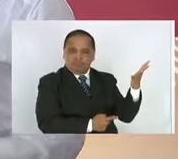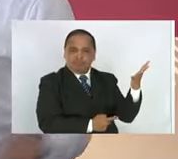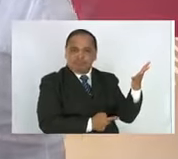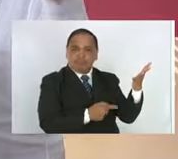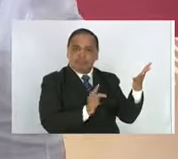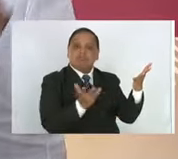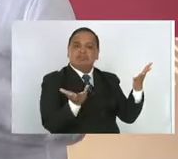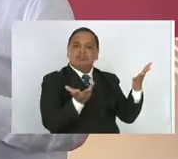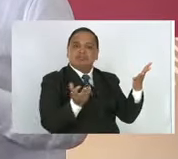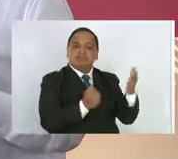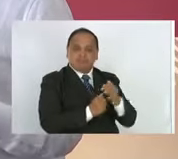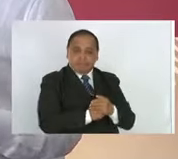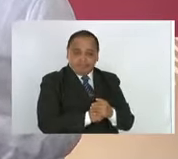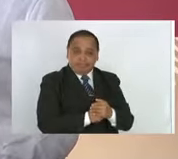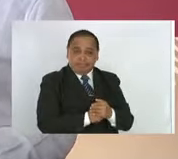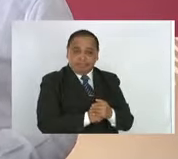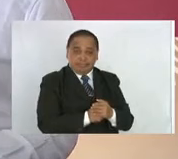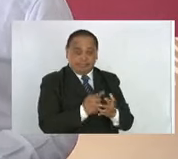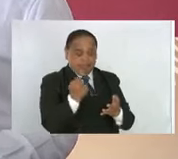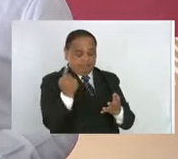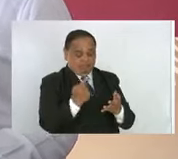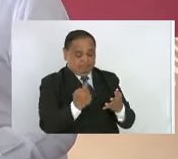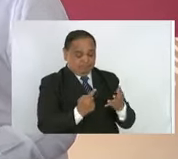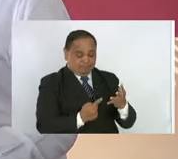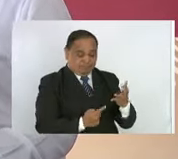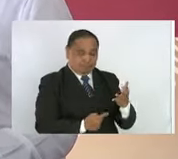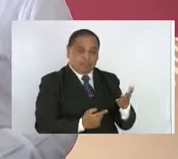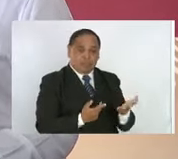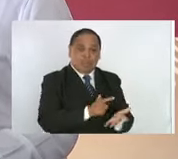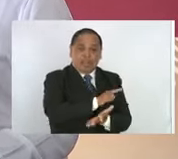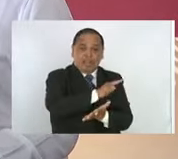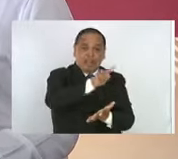se hicieron para legalizar